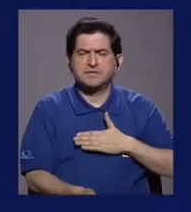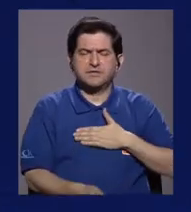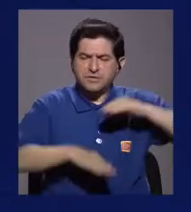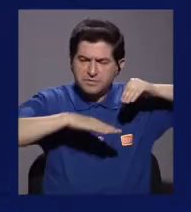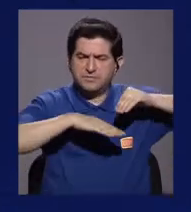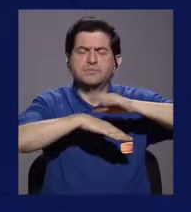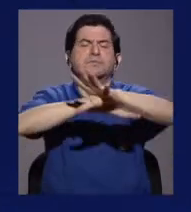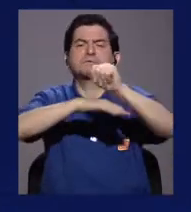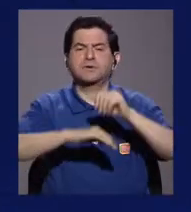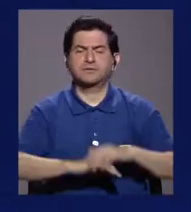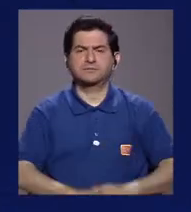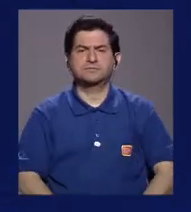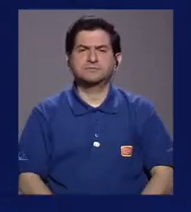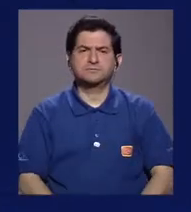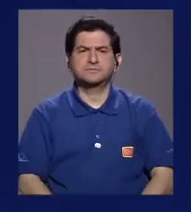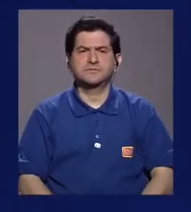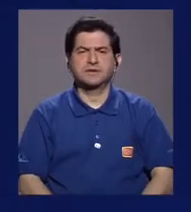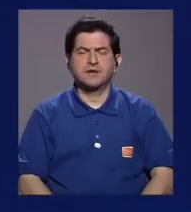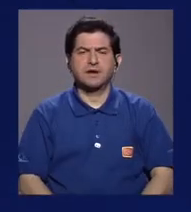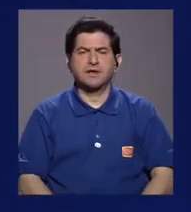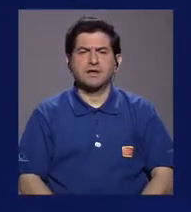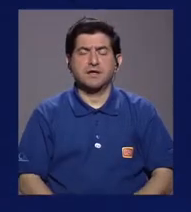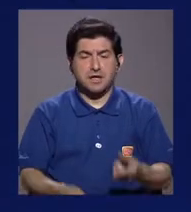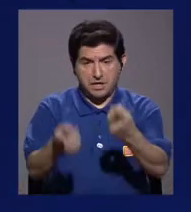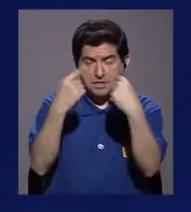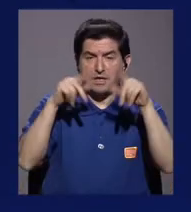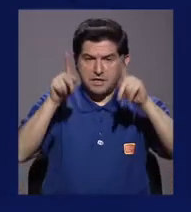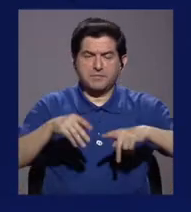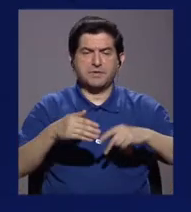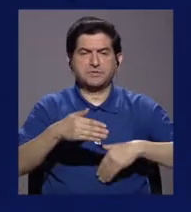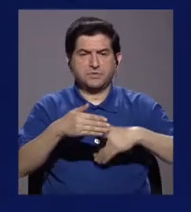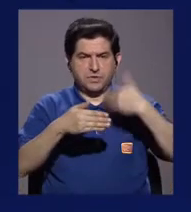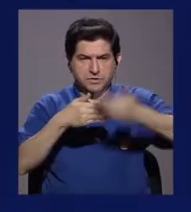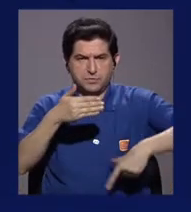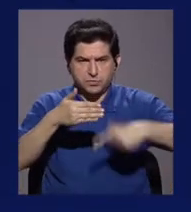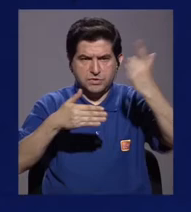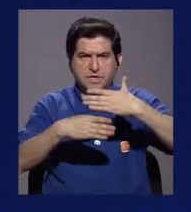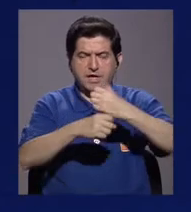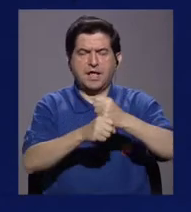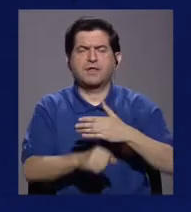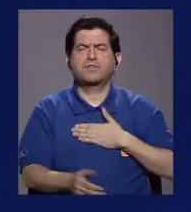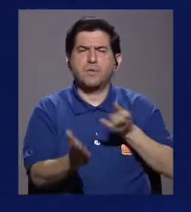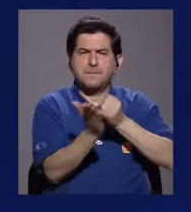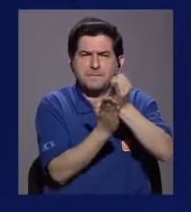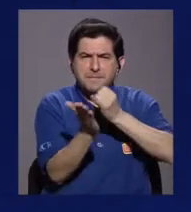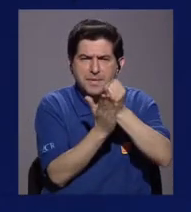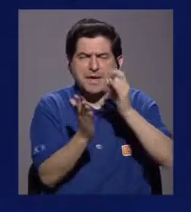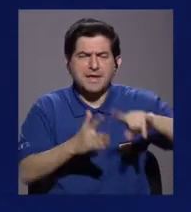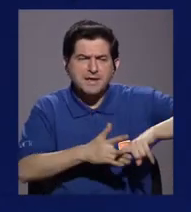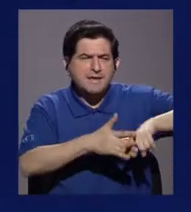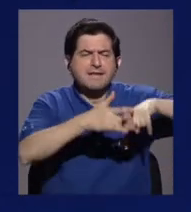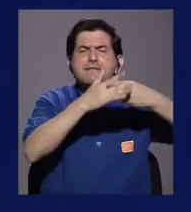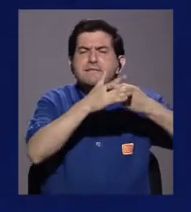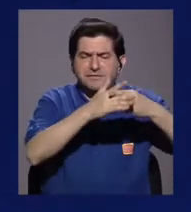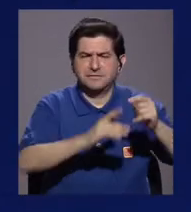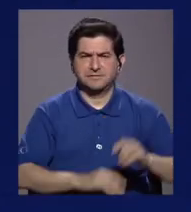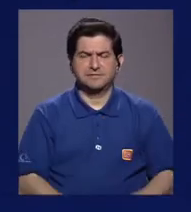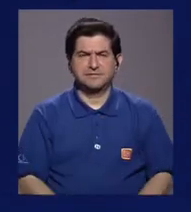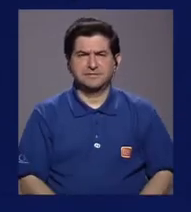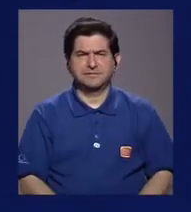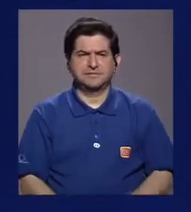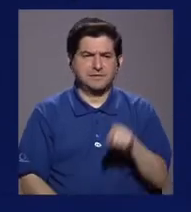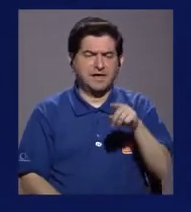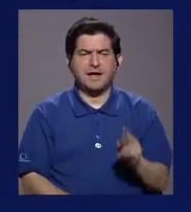centro de mi inspiración y de dónde ha traído a muchos para que hagan el posgrado de investigación empieza